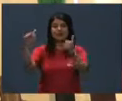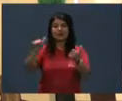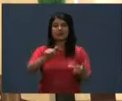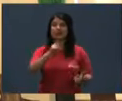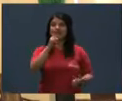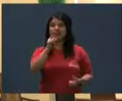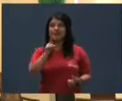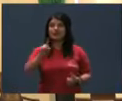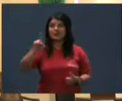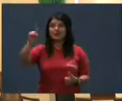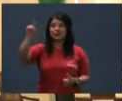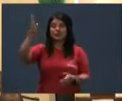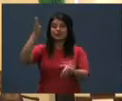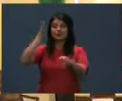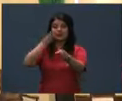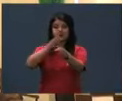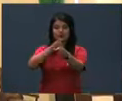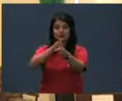Tu